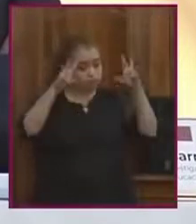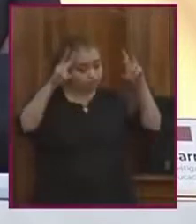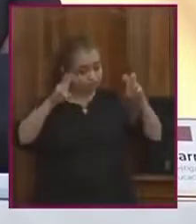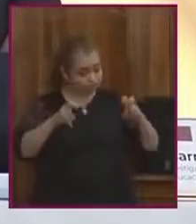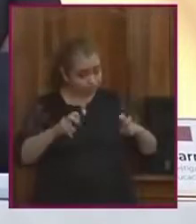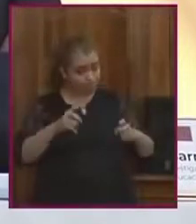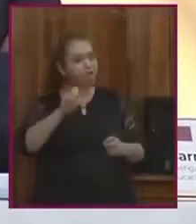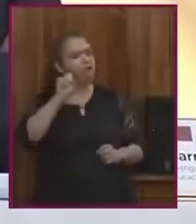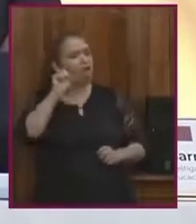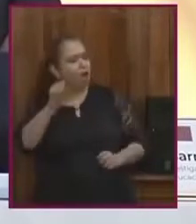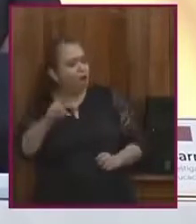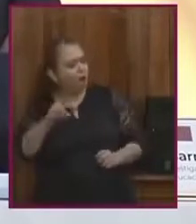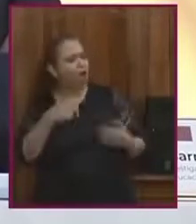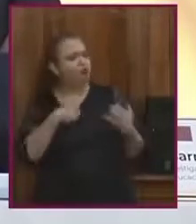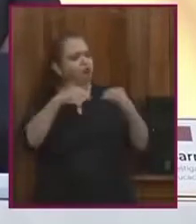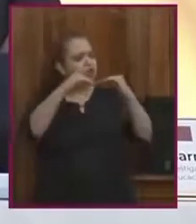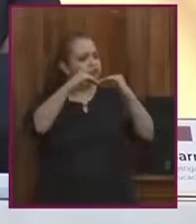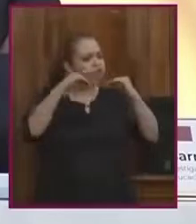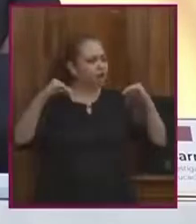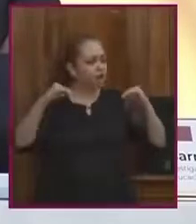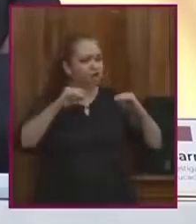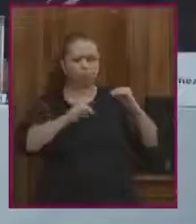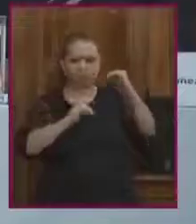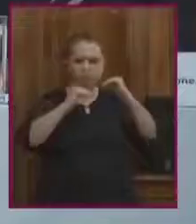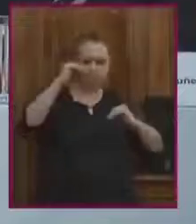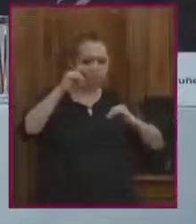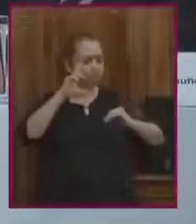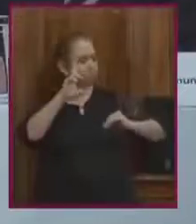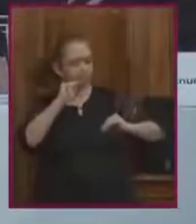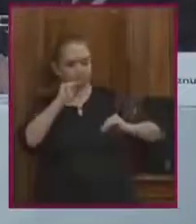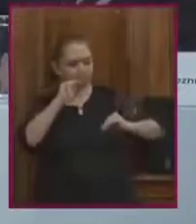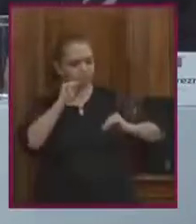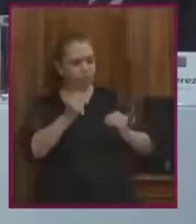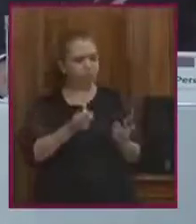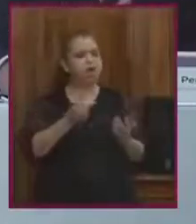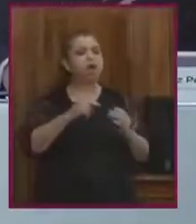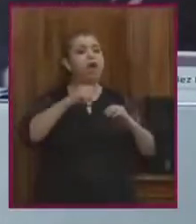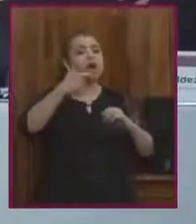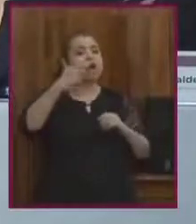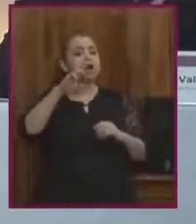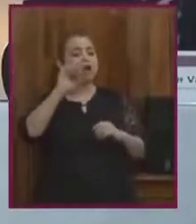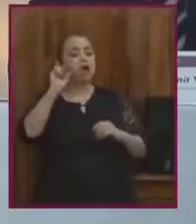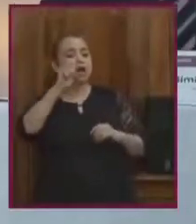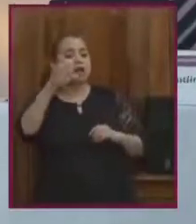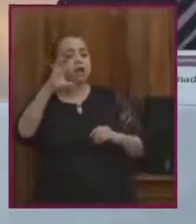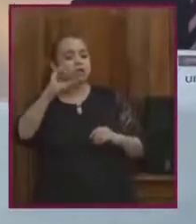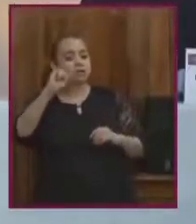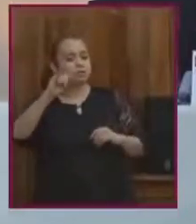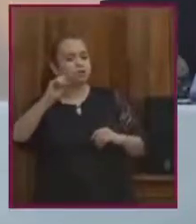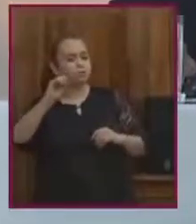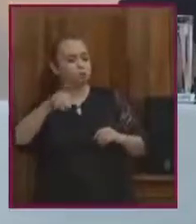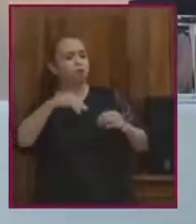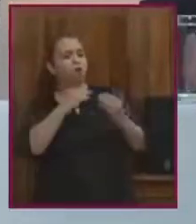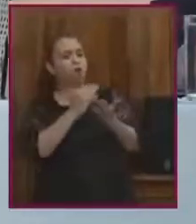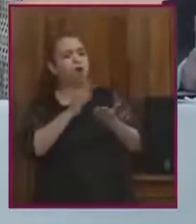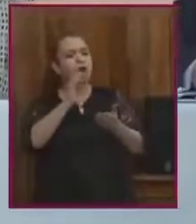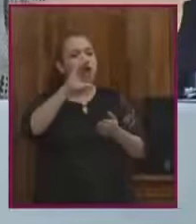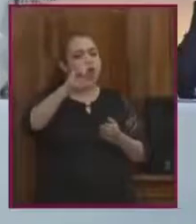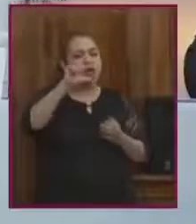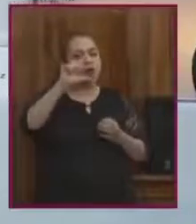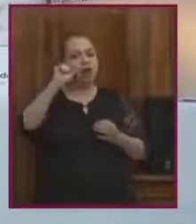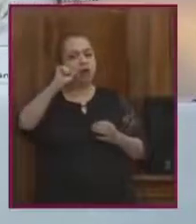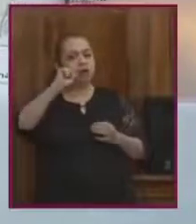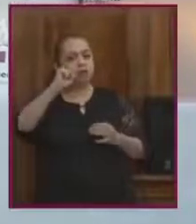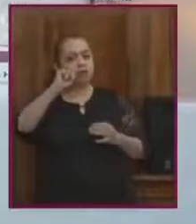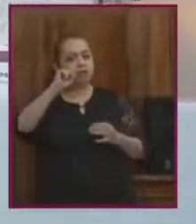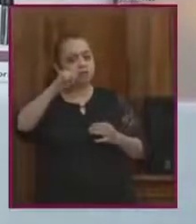se tolerarán desigualdades de ningún tipo, ni el racismo, el sexismo, el clasismo y la violencia. Se